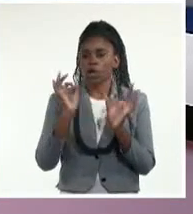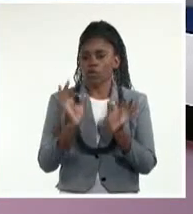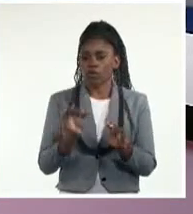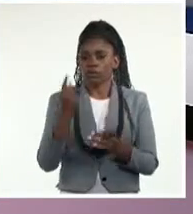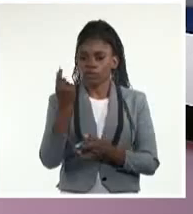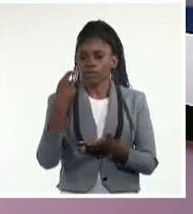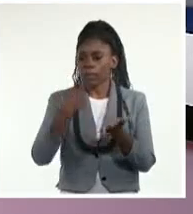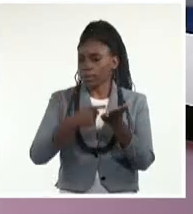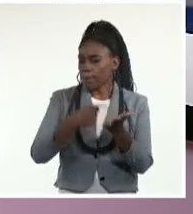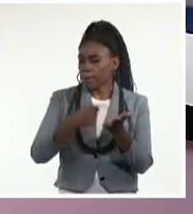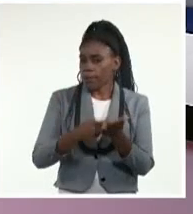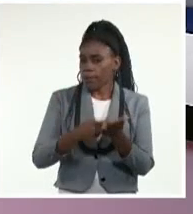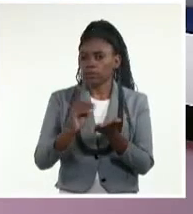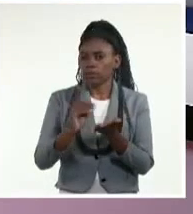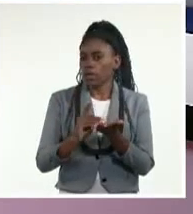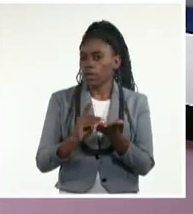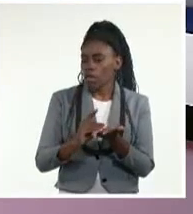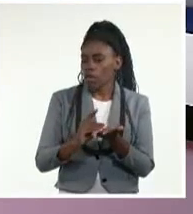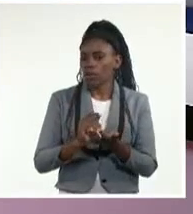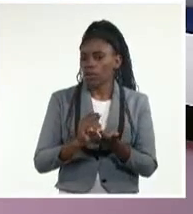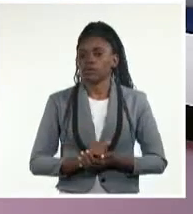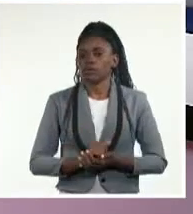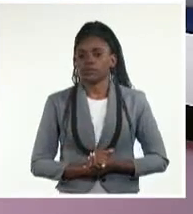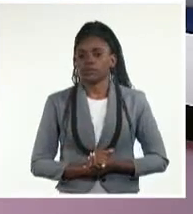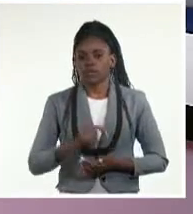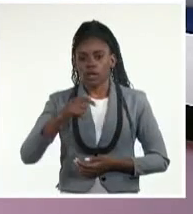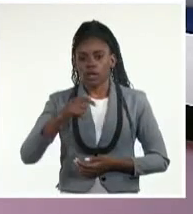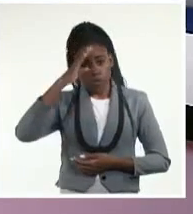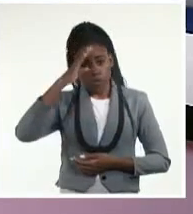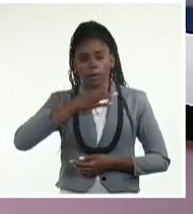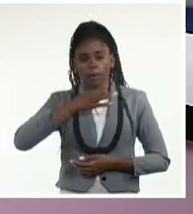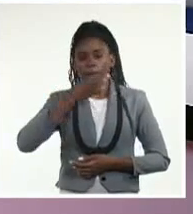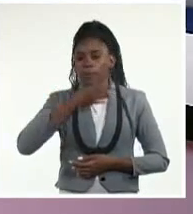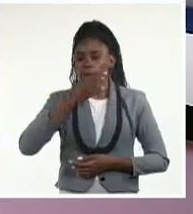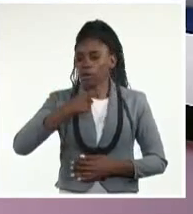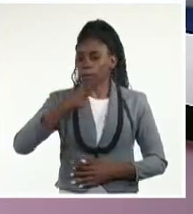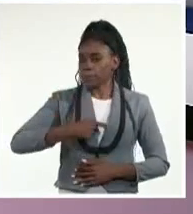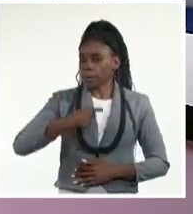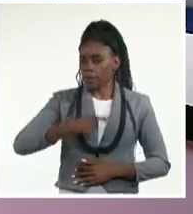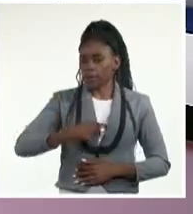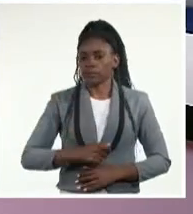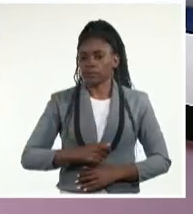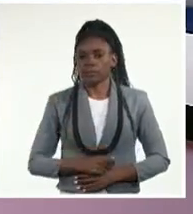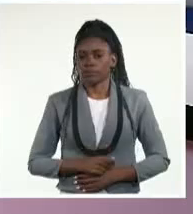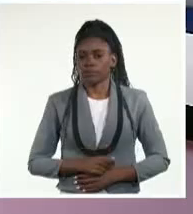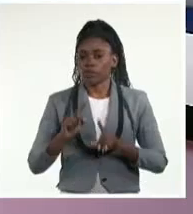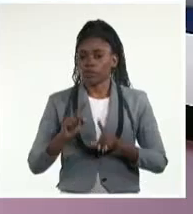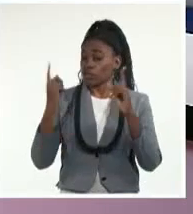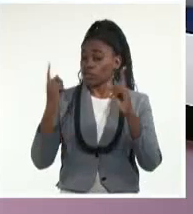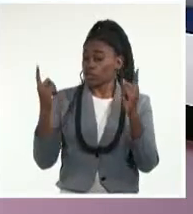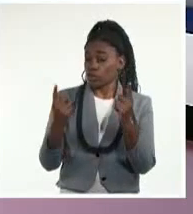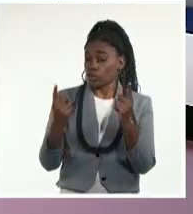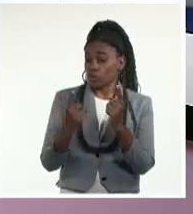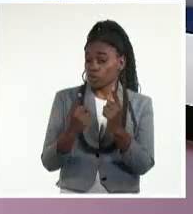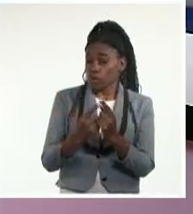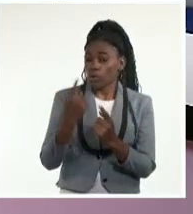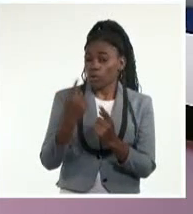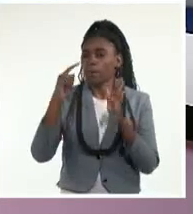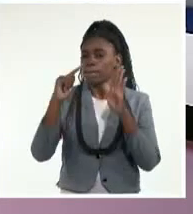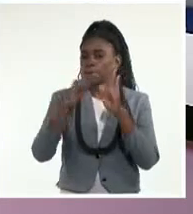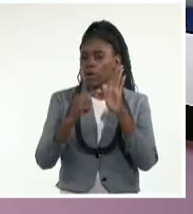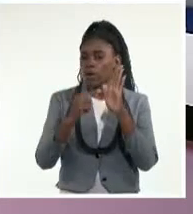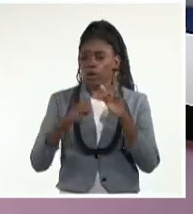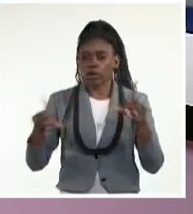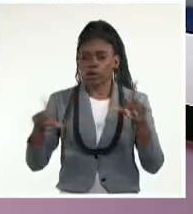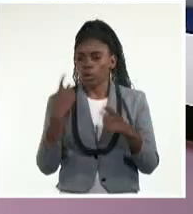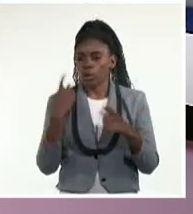Banco Nacional y de la República de Cuba explicó a la jueza que ninguno de los 3 requisitos fue cumplido, lo que invalida su eficacia jurídica